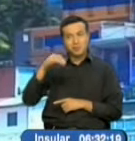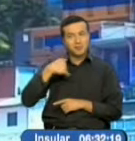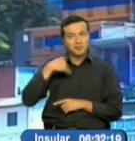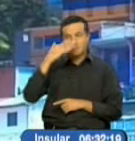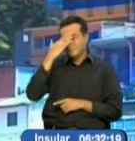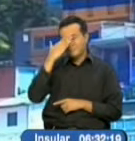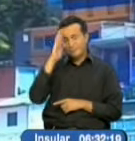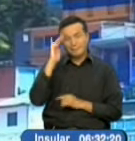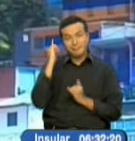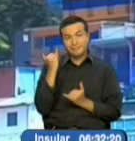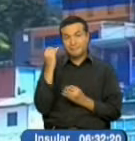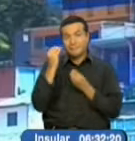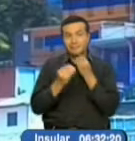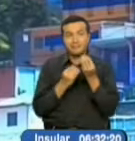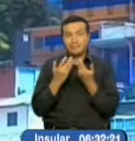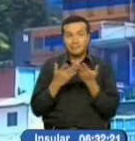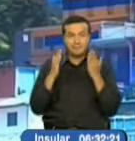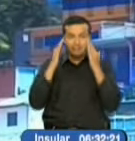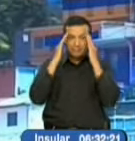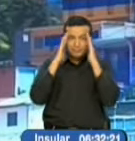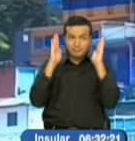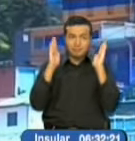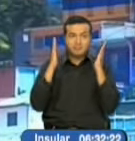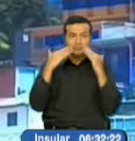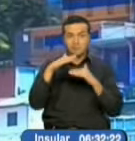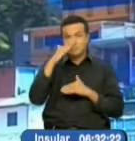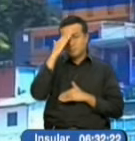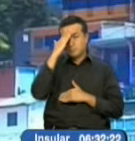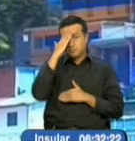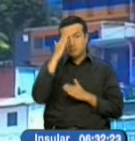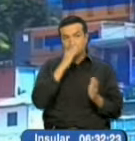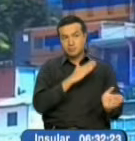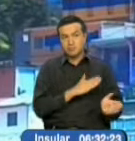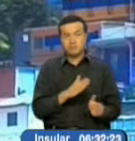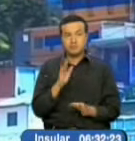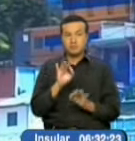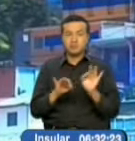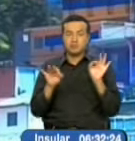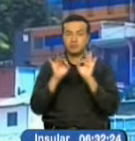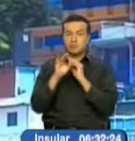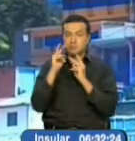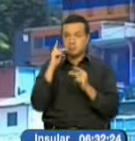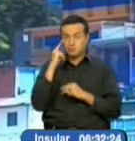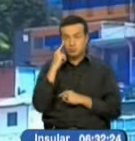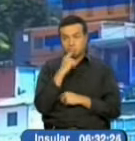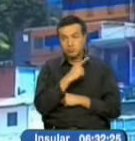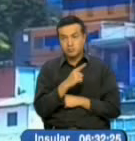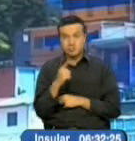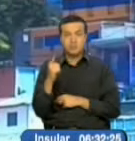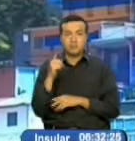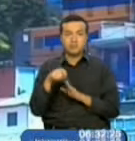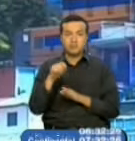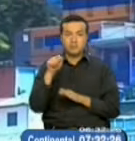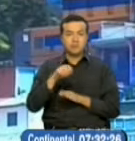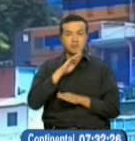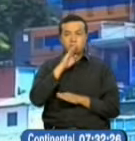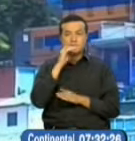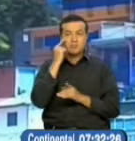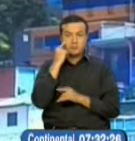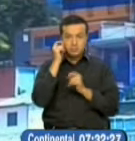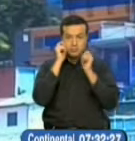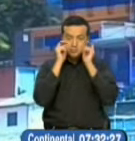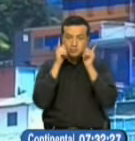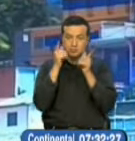vaya a suceder el día de hoy, y sabiendo que todavía hay recursos, habría que ver la actuación, y como abogado pues siempre hay que estar